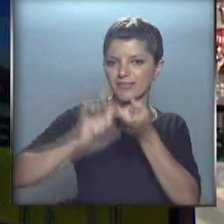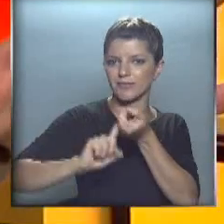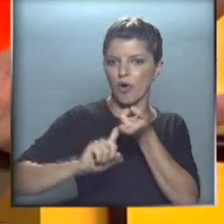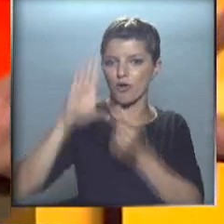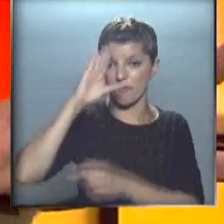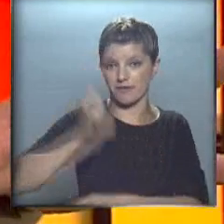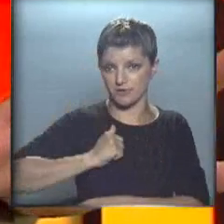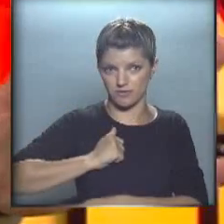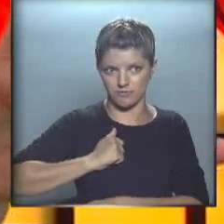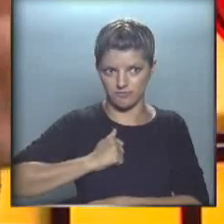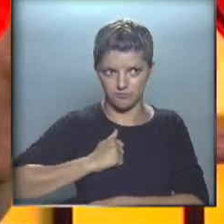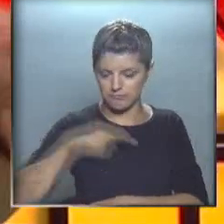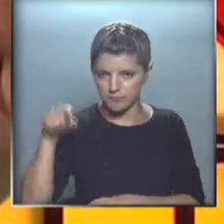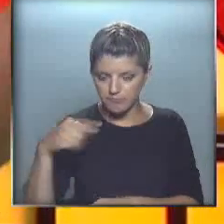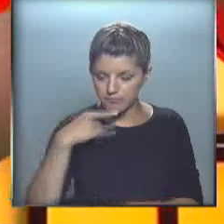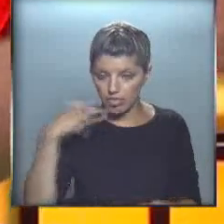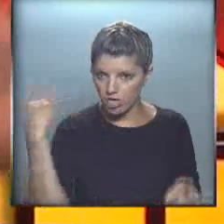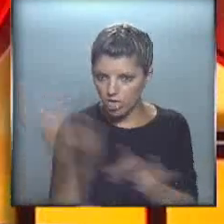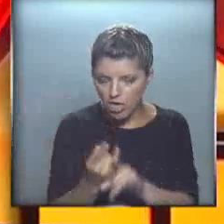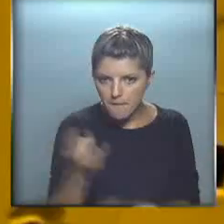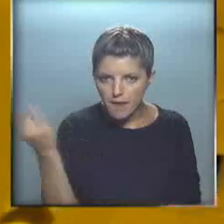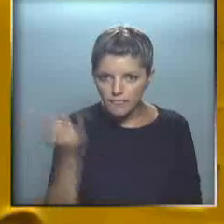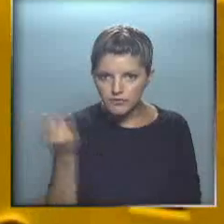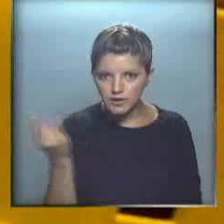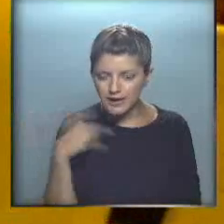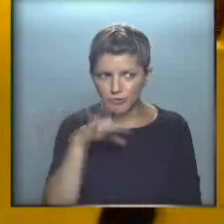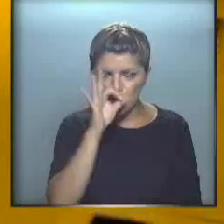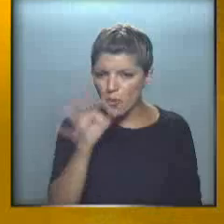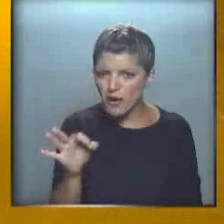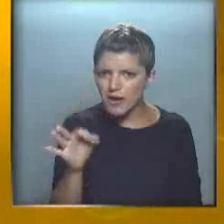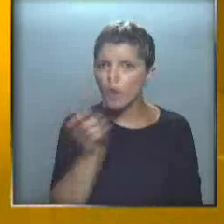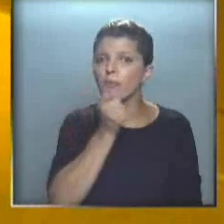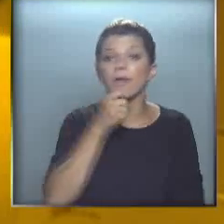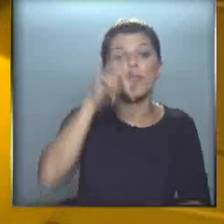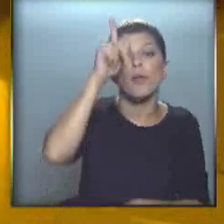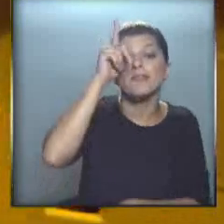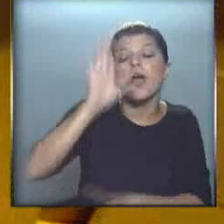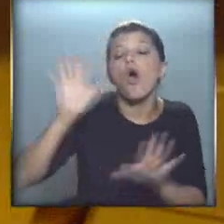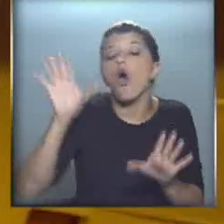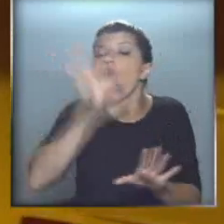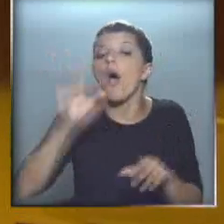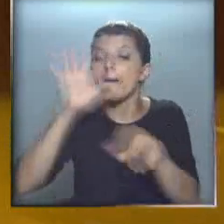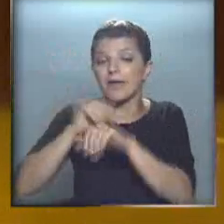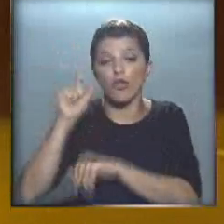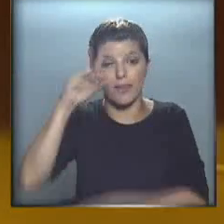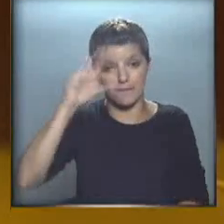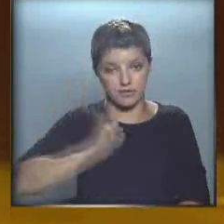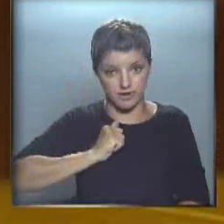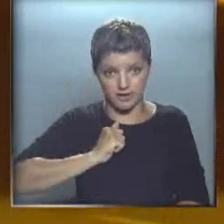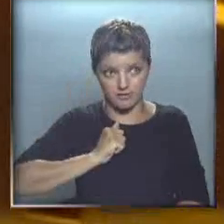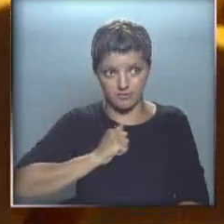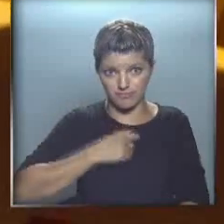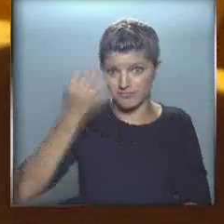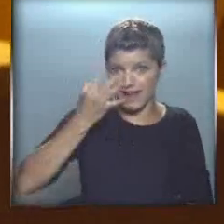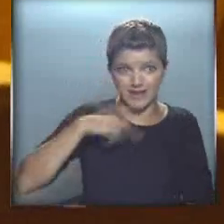hijo biológico de ese matrimonio militar o de la policía o amigo de militares, sino que éramos hijos de